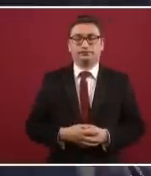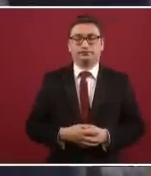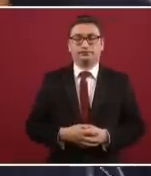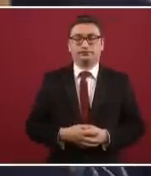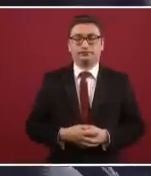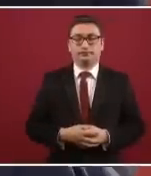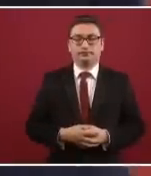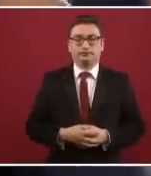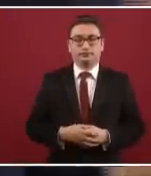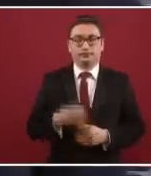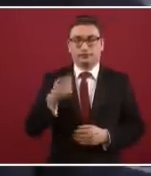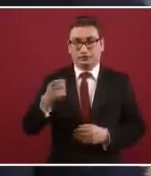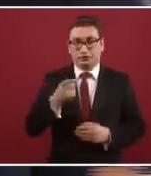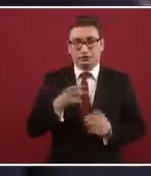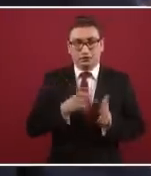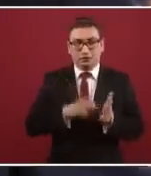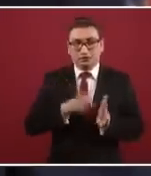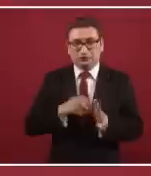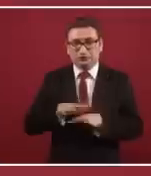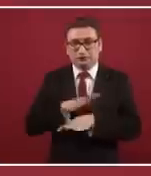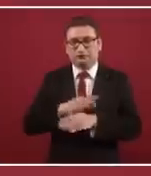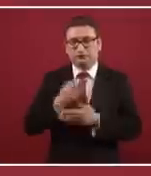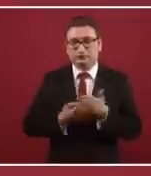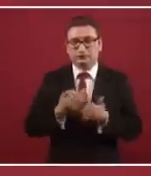¿Qué fue la reforma fiscal? Pues eso,